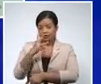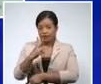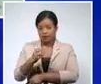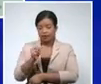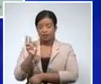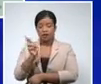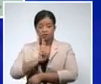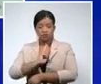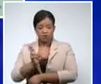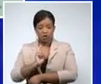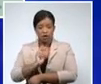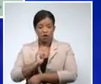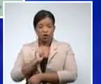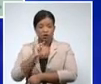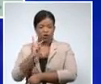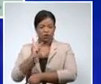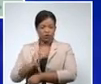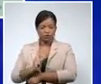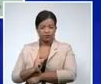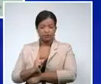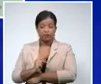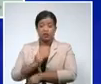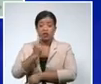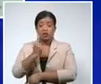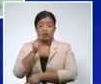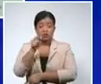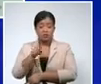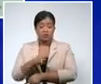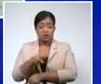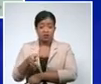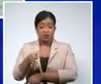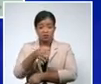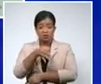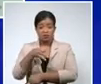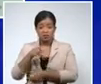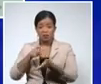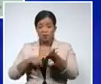uno, y se diagnostica un caso autóctono en el municipio de Placetas.